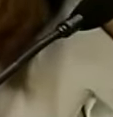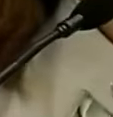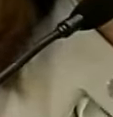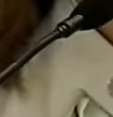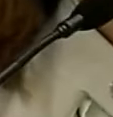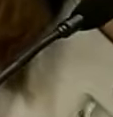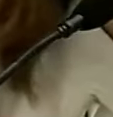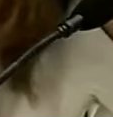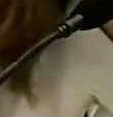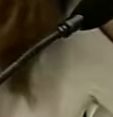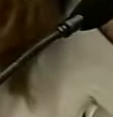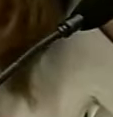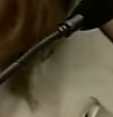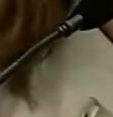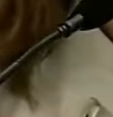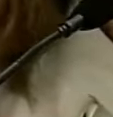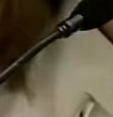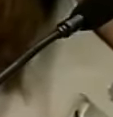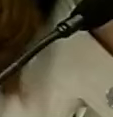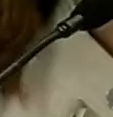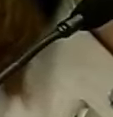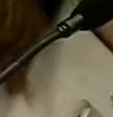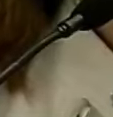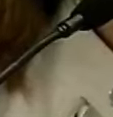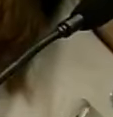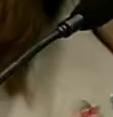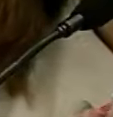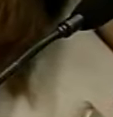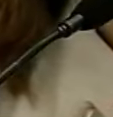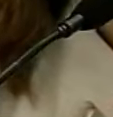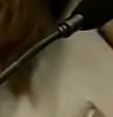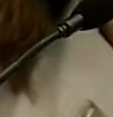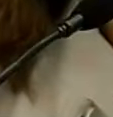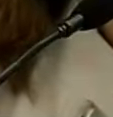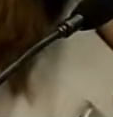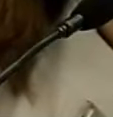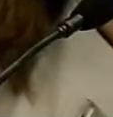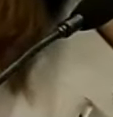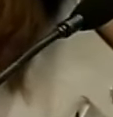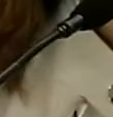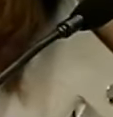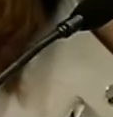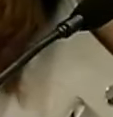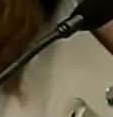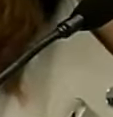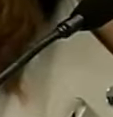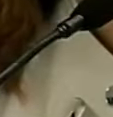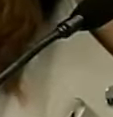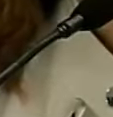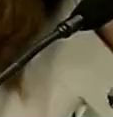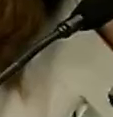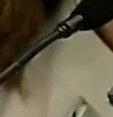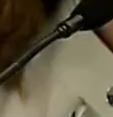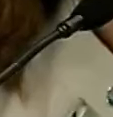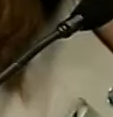nacional. Ningún habeas corpus fue otorgado para romper el régimen de presos de alto riesgo,